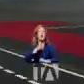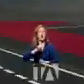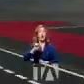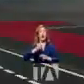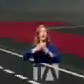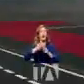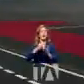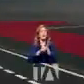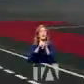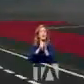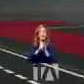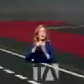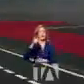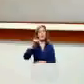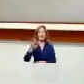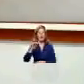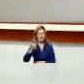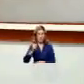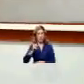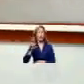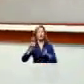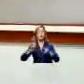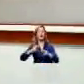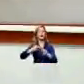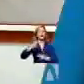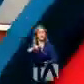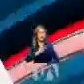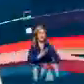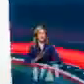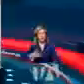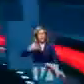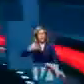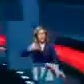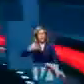seguido del exvicepresidente Jorge Glass. Dayana Monroy, 24 horas.